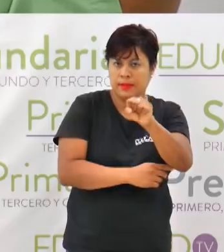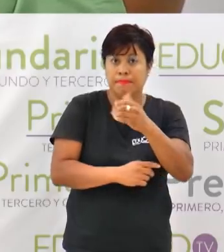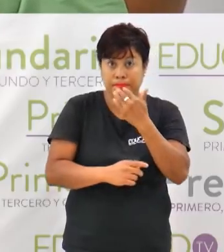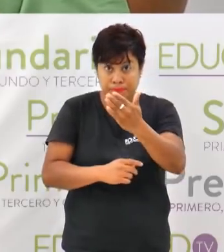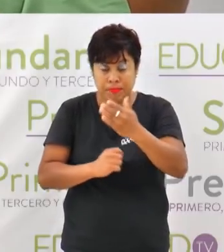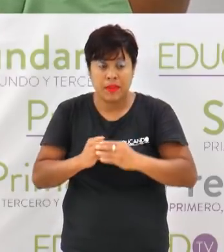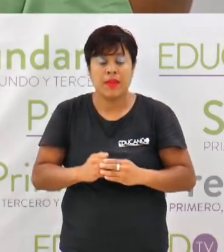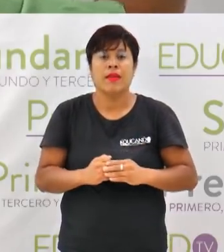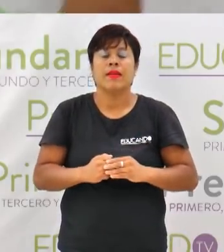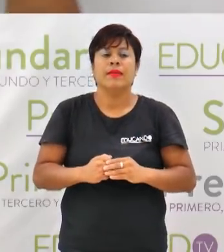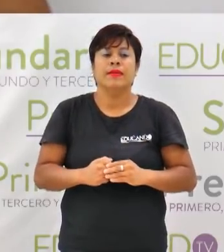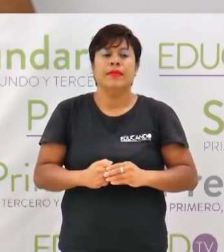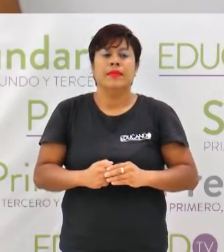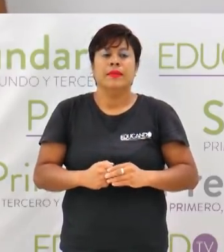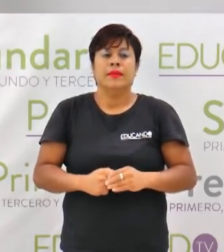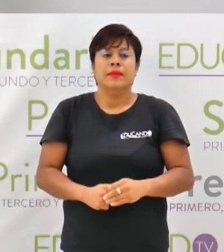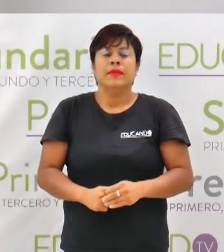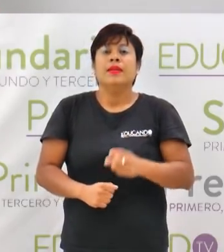preposicionales, bien,